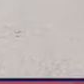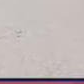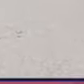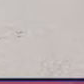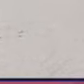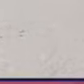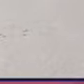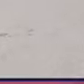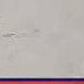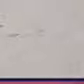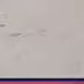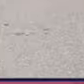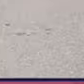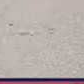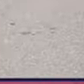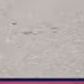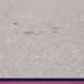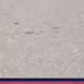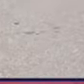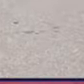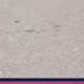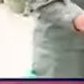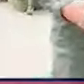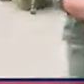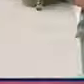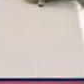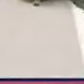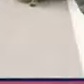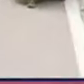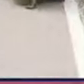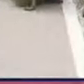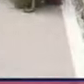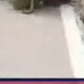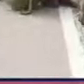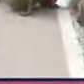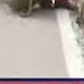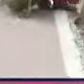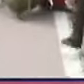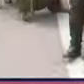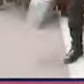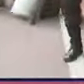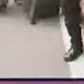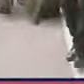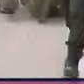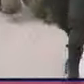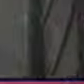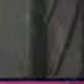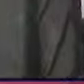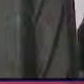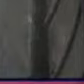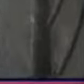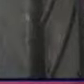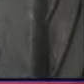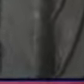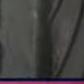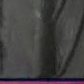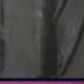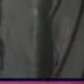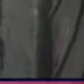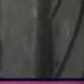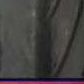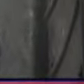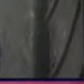Cochabamba, los ánimos siempre van a estar altos con la finalidad por ayudar al departamento de Santa Cruz. Mucha tristeza,